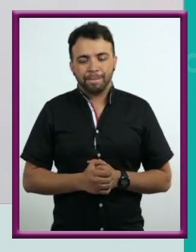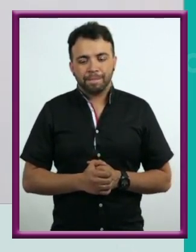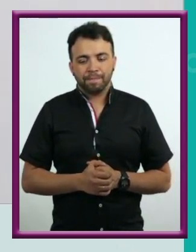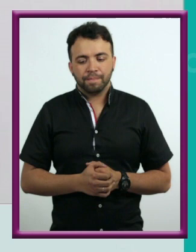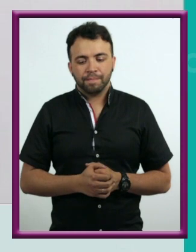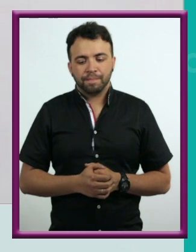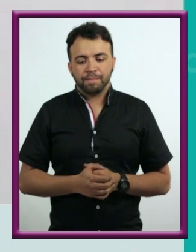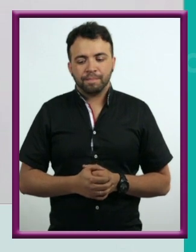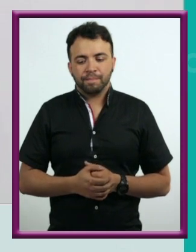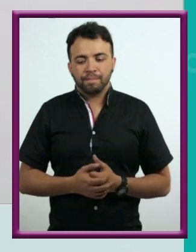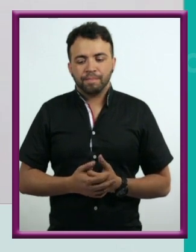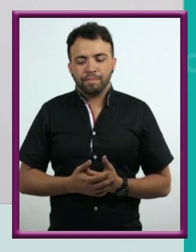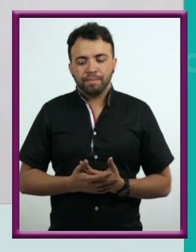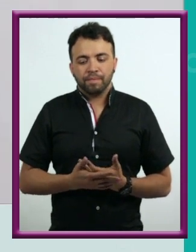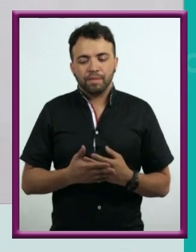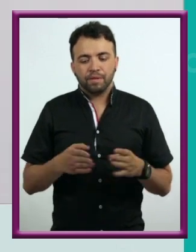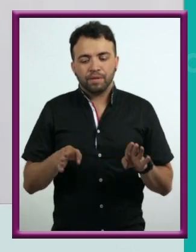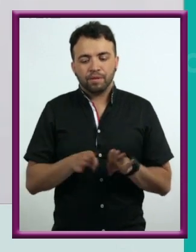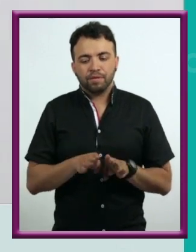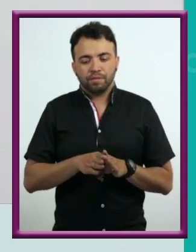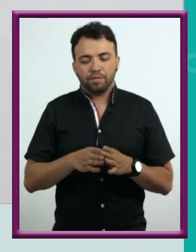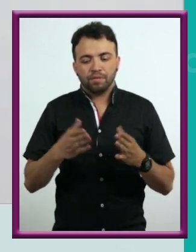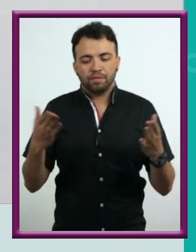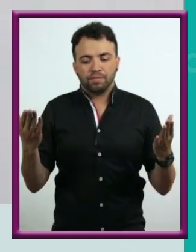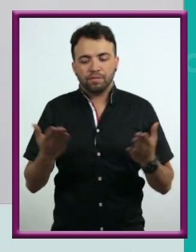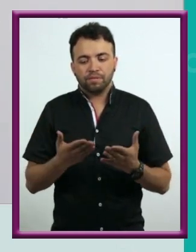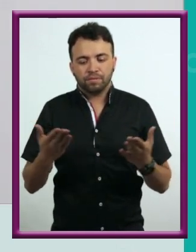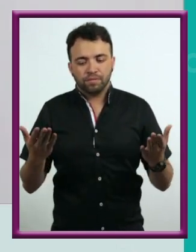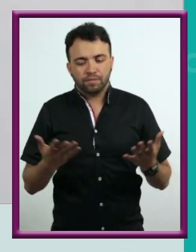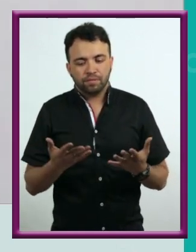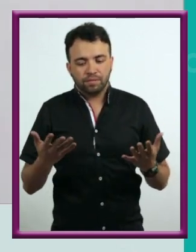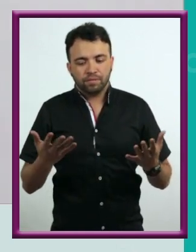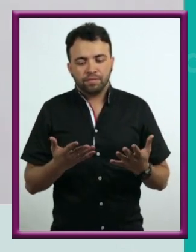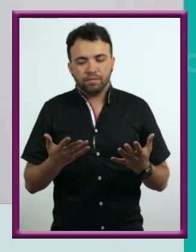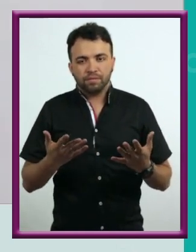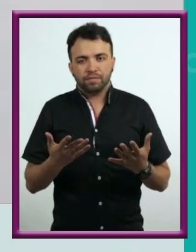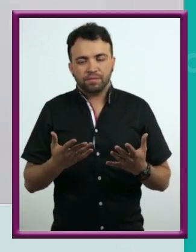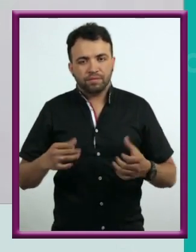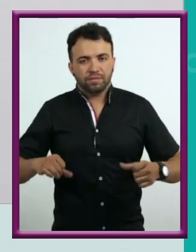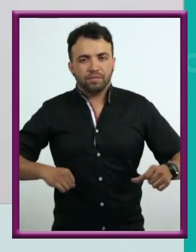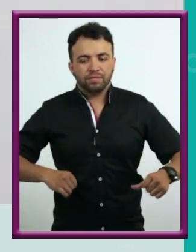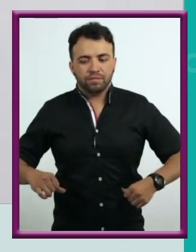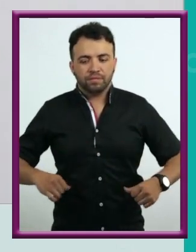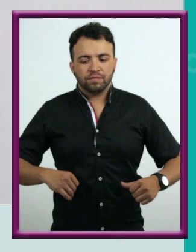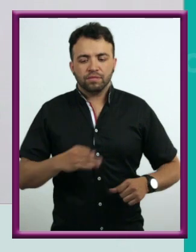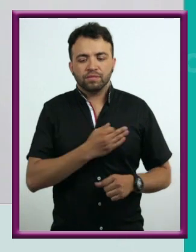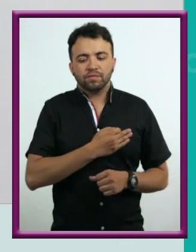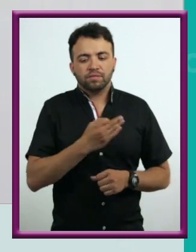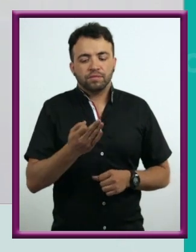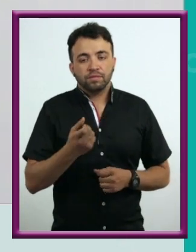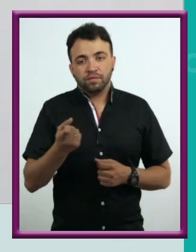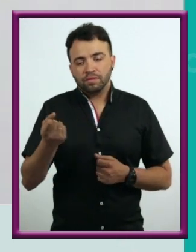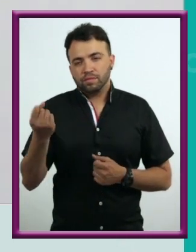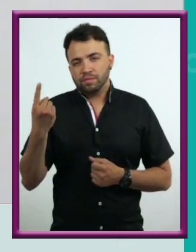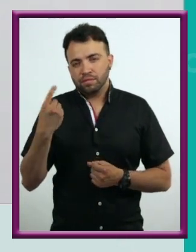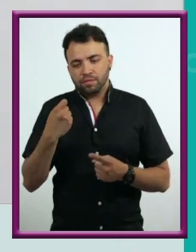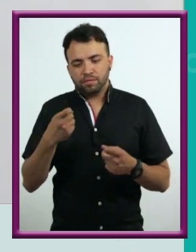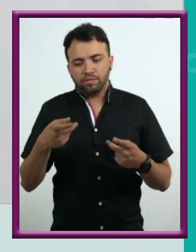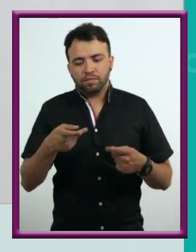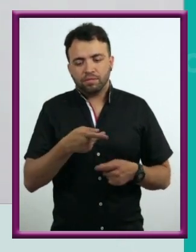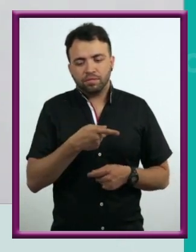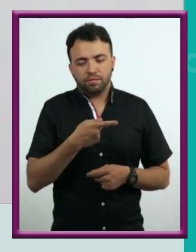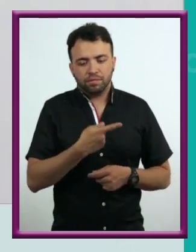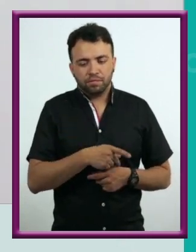persona o incluso ser vivo, preocuparse incluso por la persona o este ser,